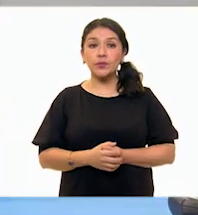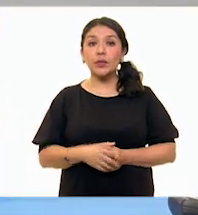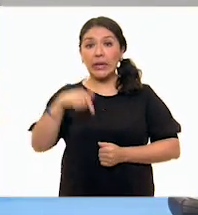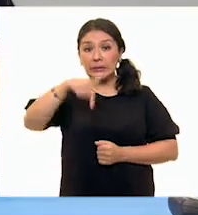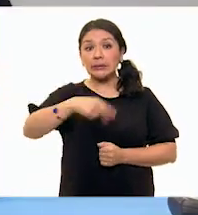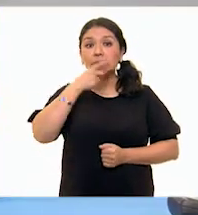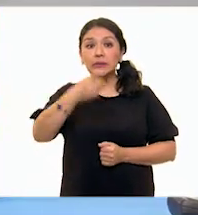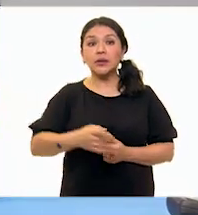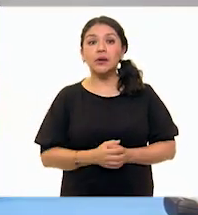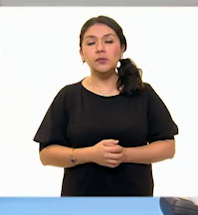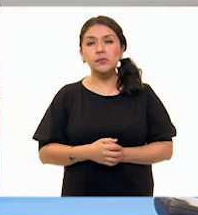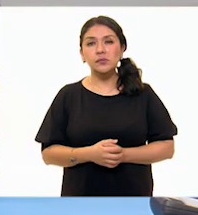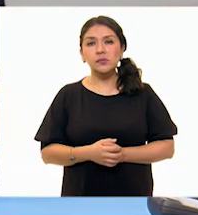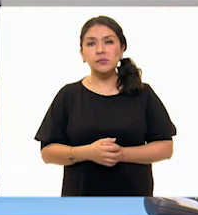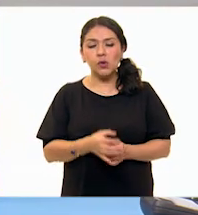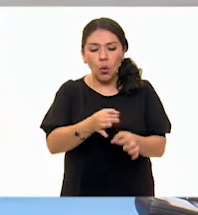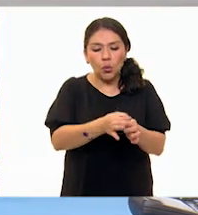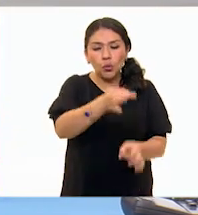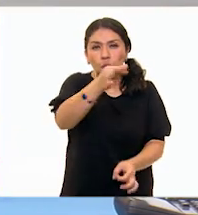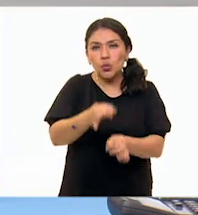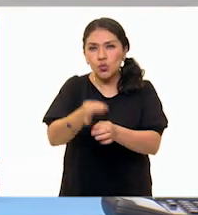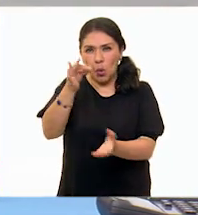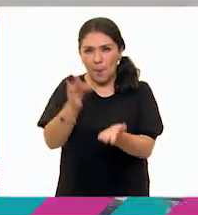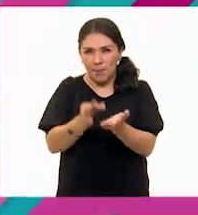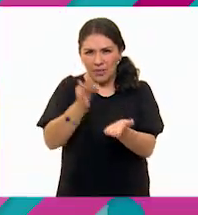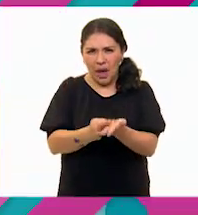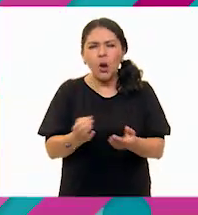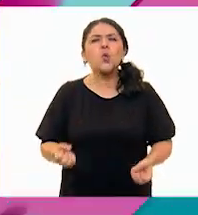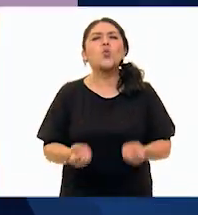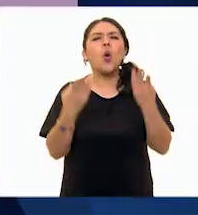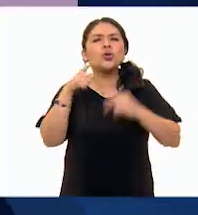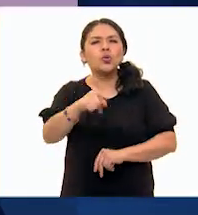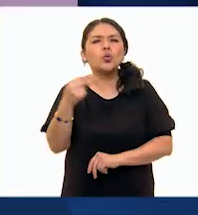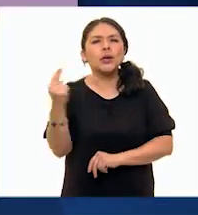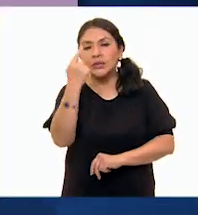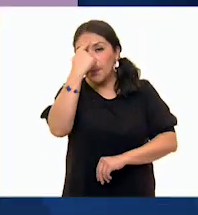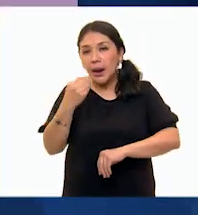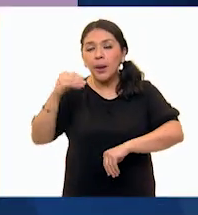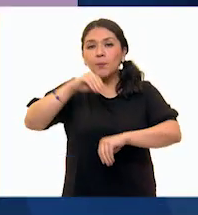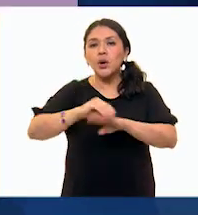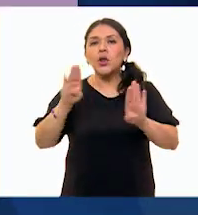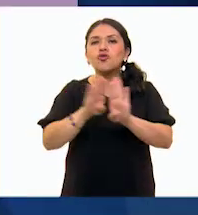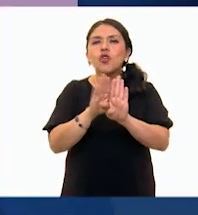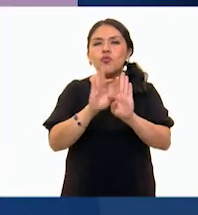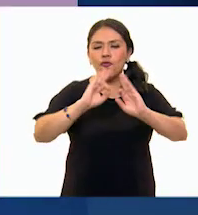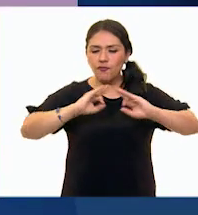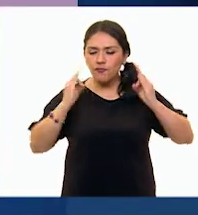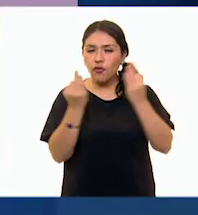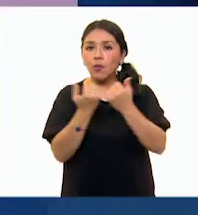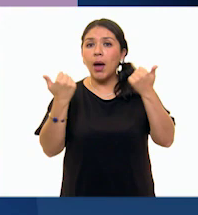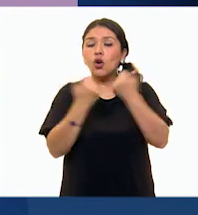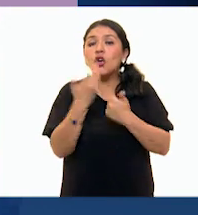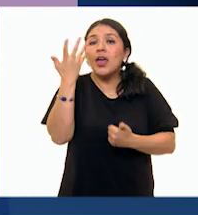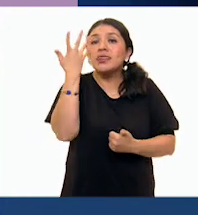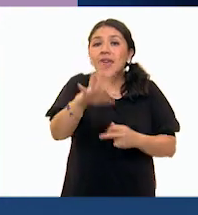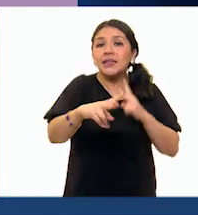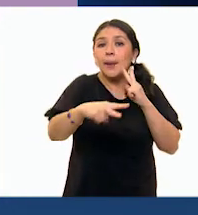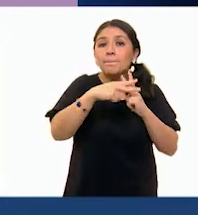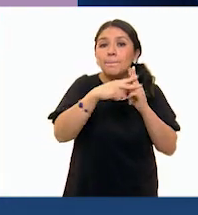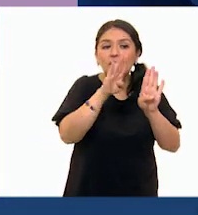dice, ¿cuántos tubos metálicos se necesitan para hacer una estructura con 10 hojas de